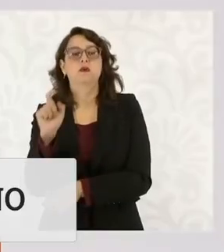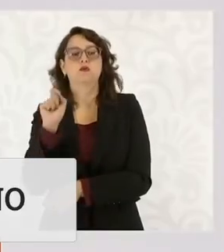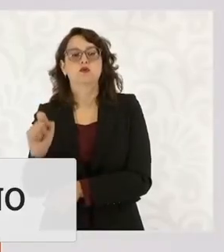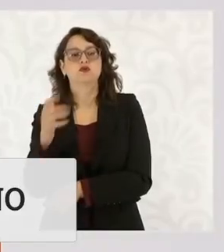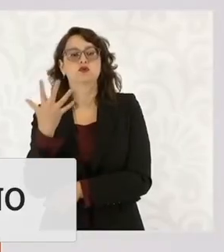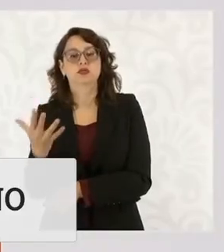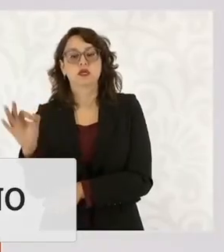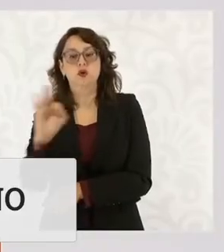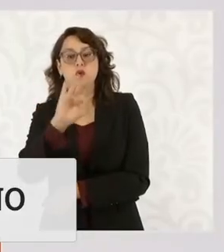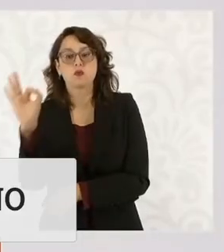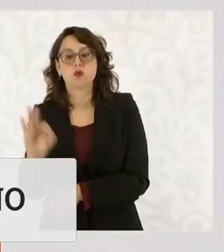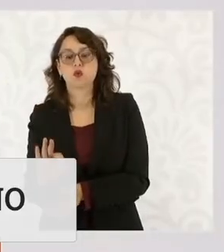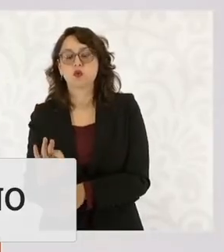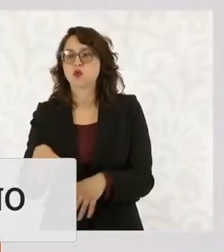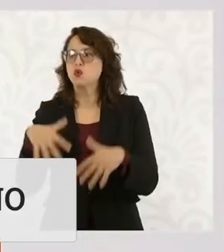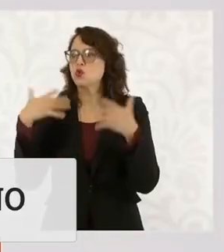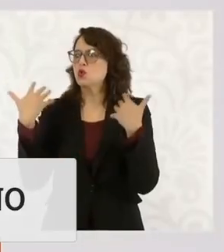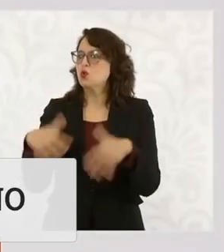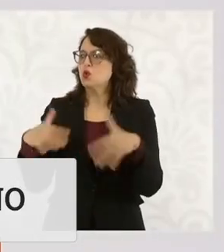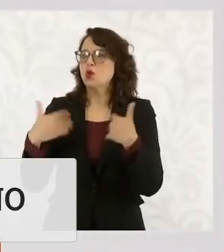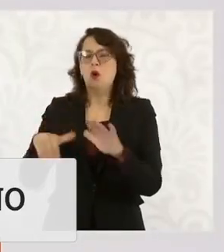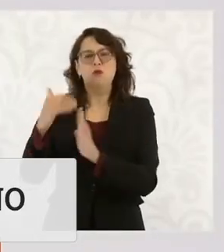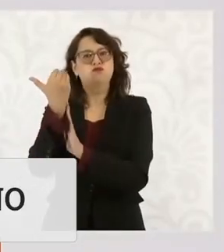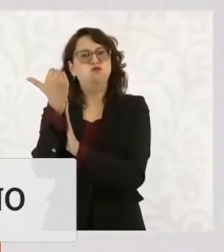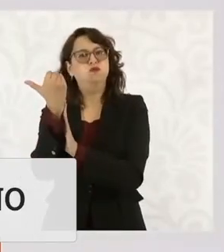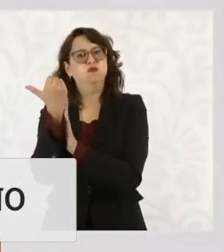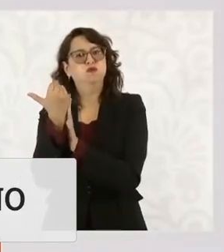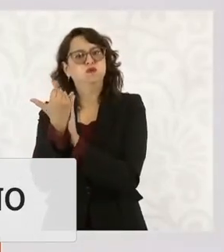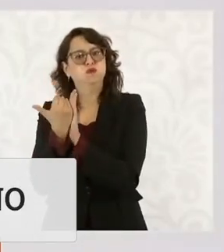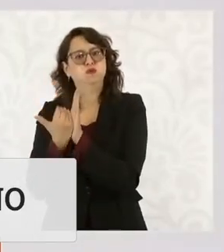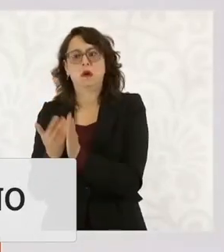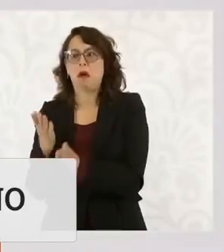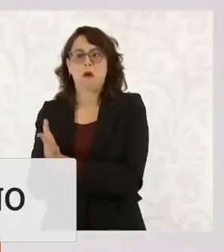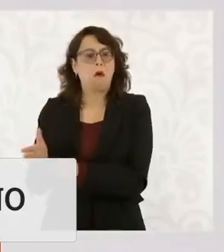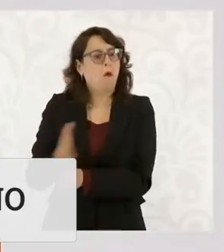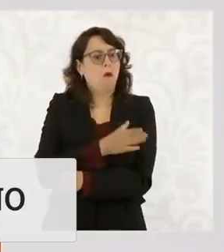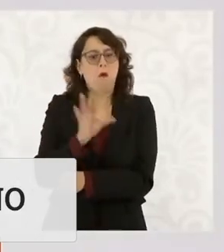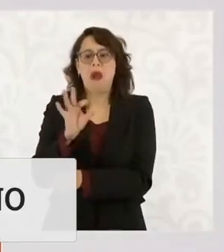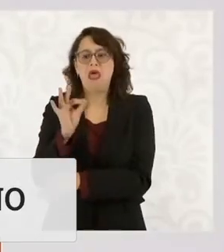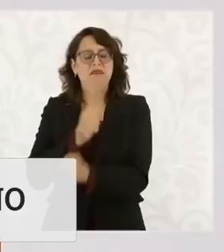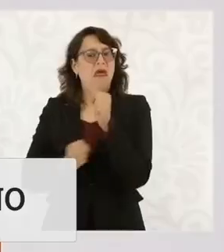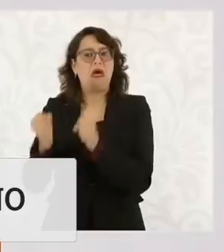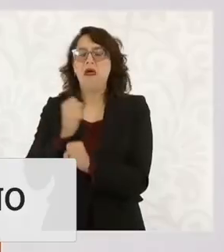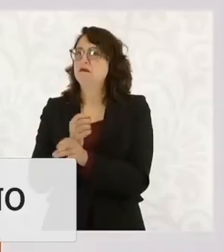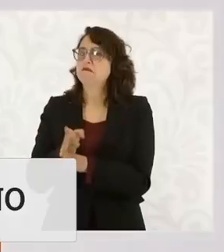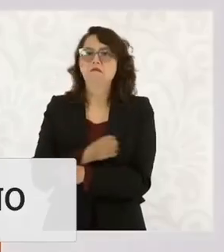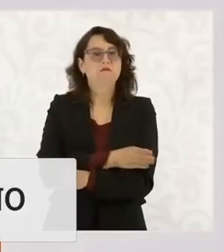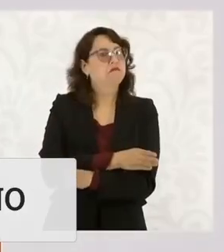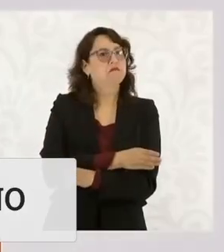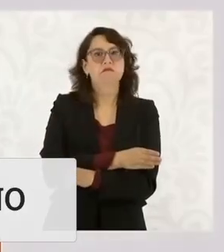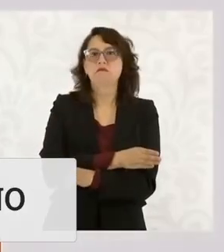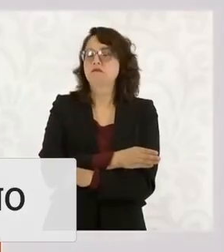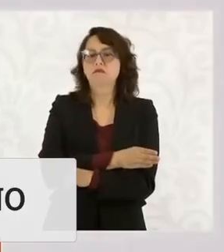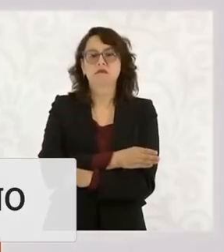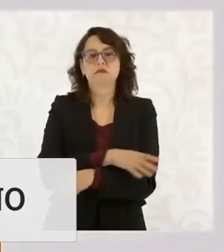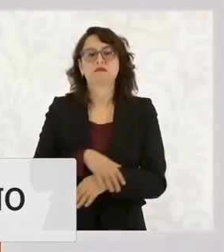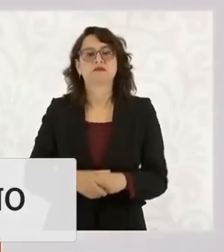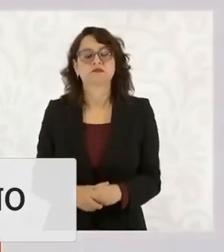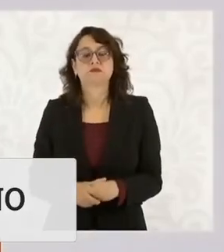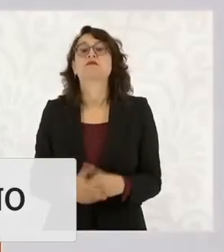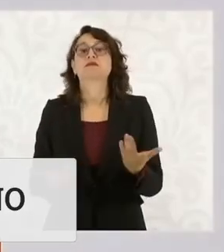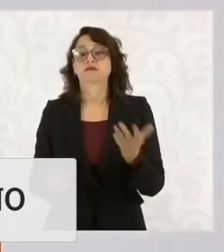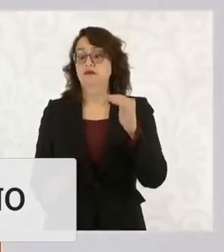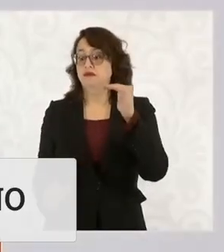29.5%, el nivel más bajo desde hace por lo menos 40 años. La desigualdad también